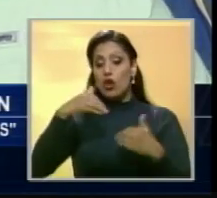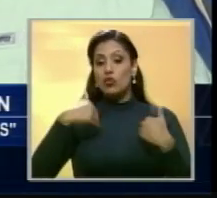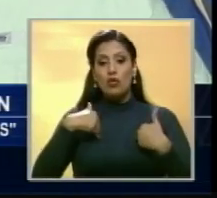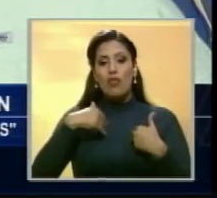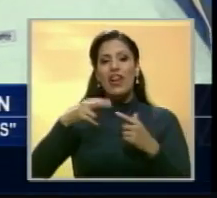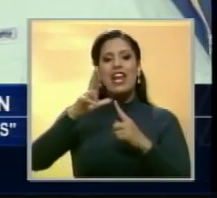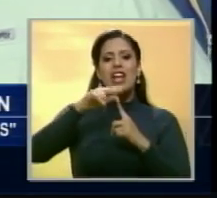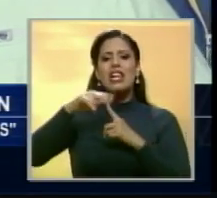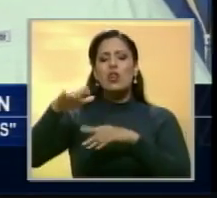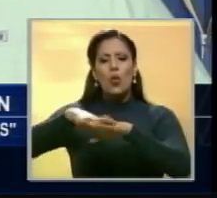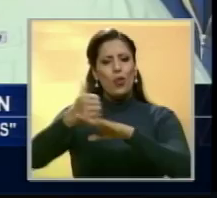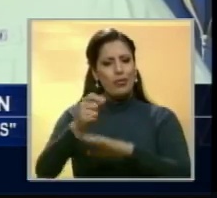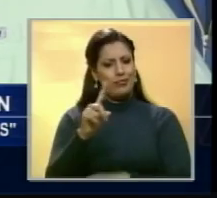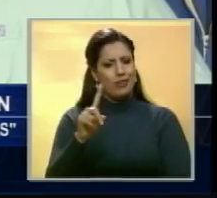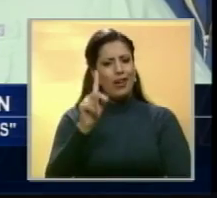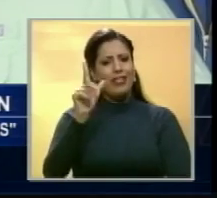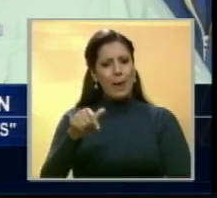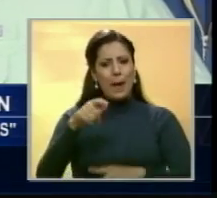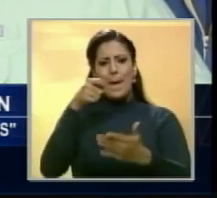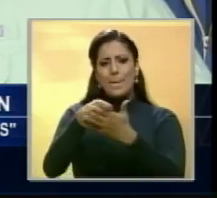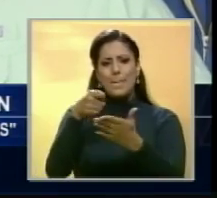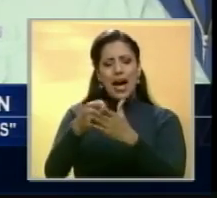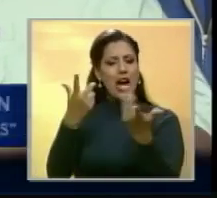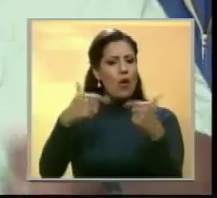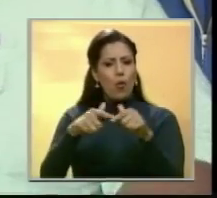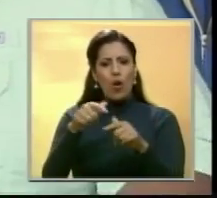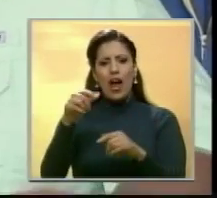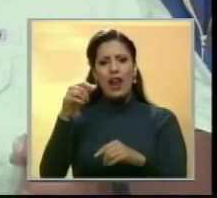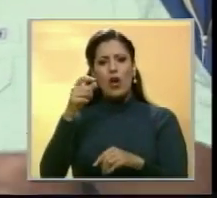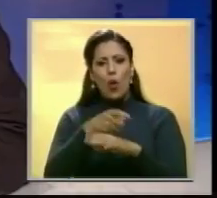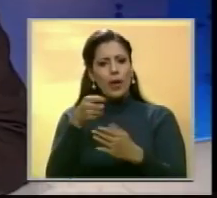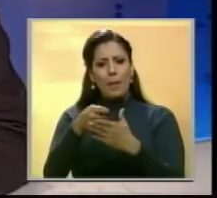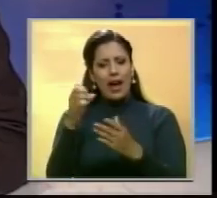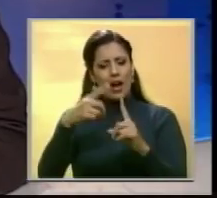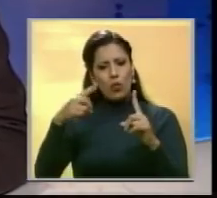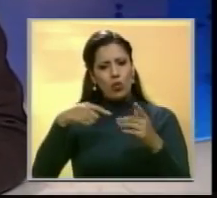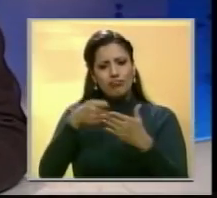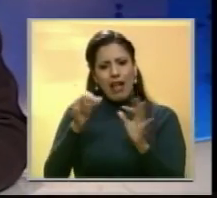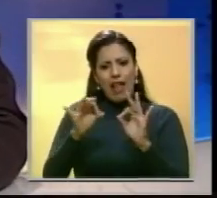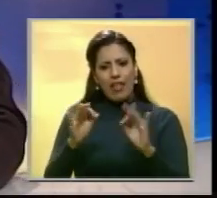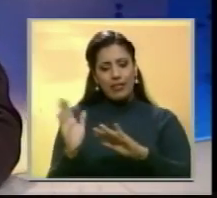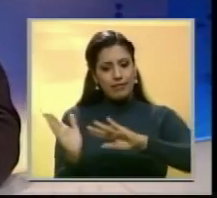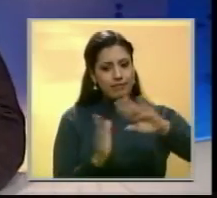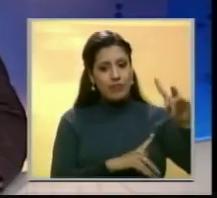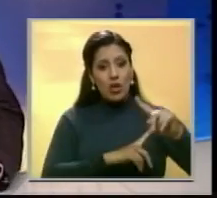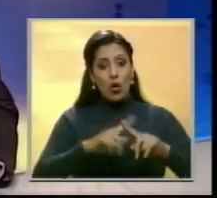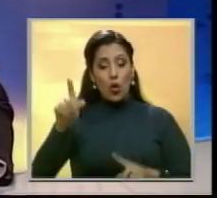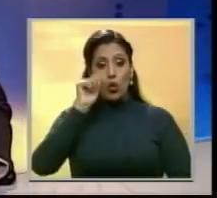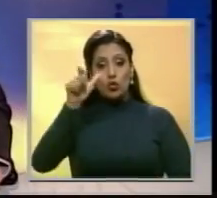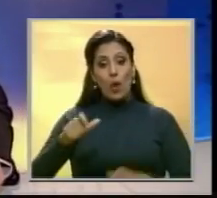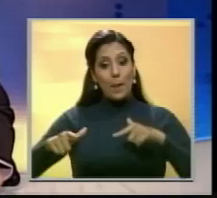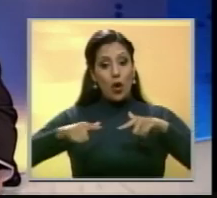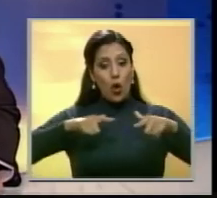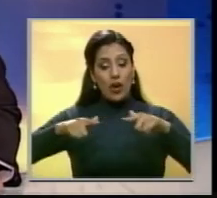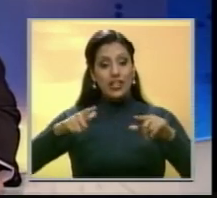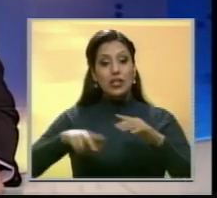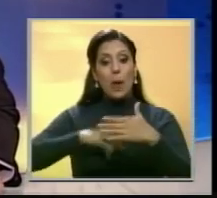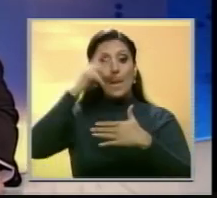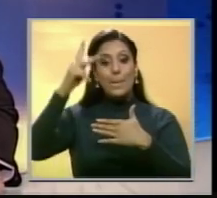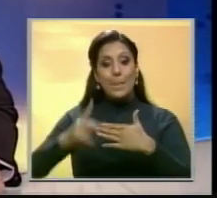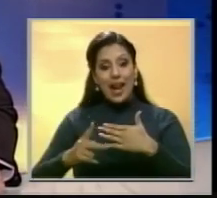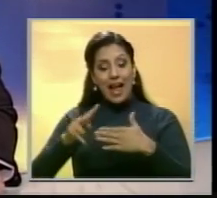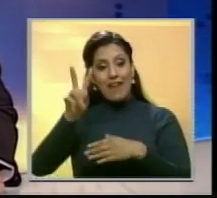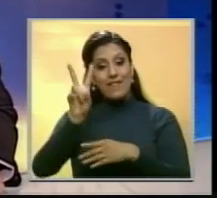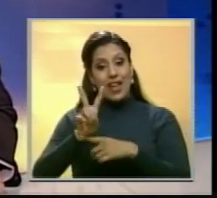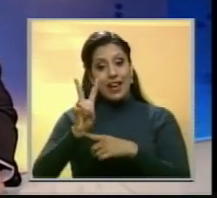al fenómeno climático, sino también a la falta de inversiones en el área termoeléctrica. Roberto Smith, coordinador del Plan Vargas, quiere